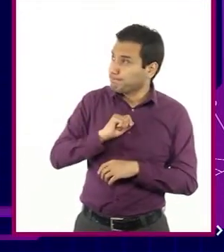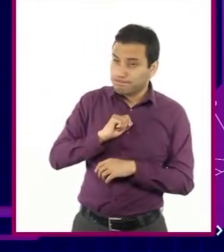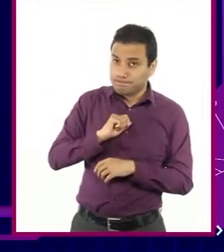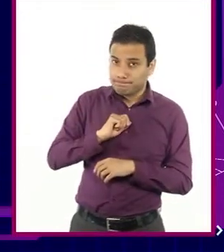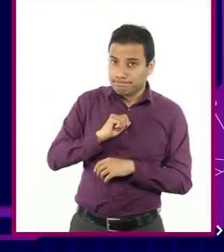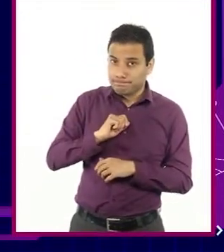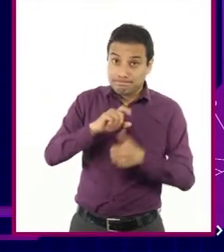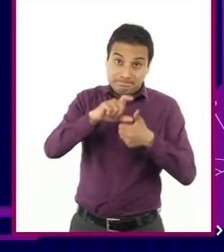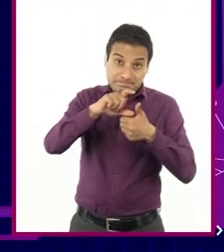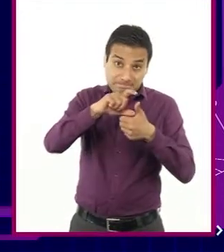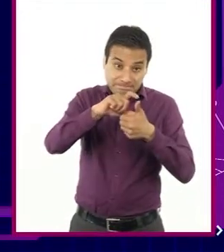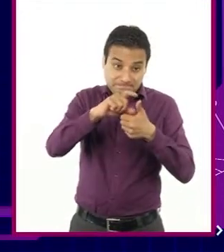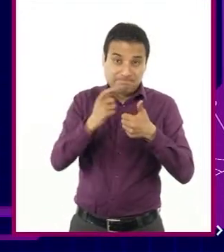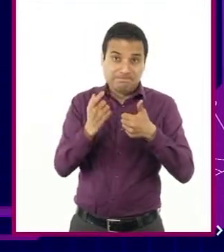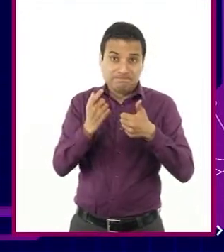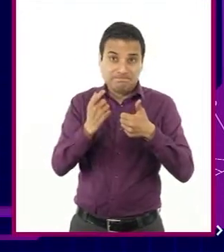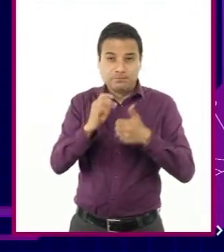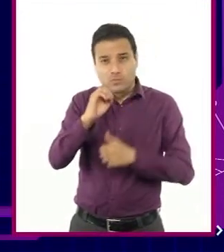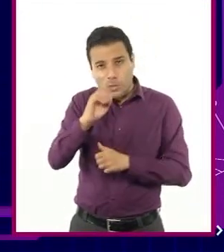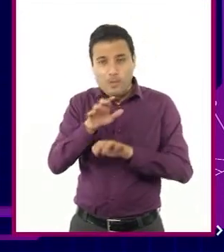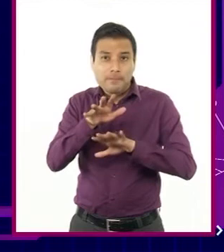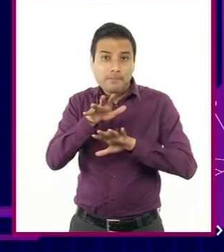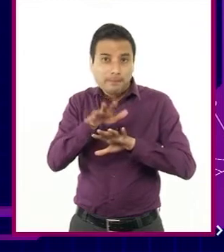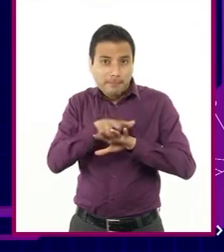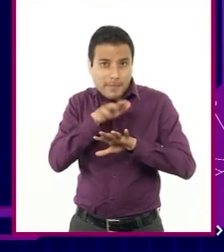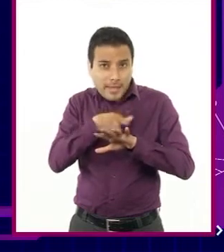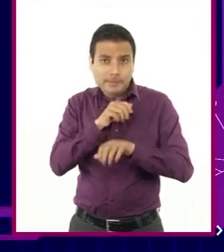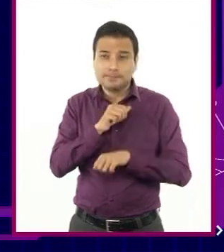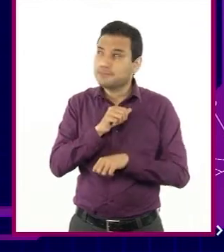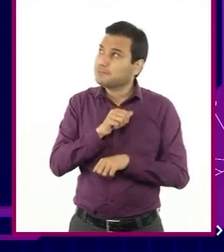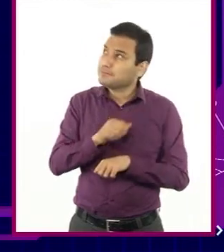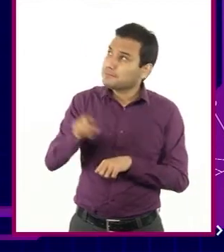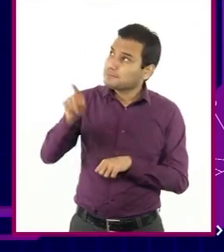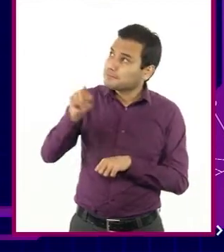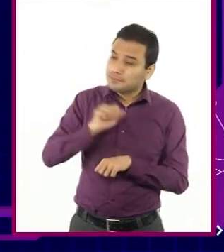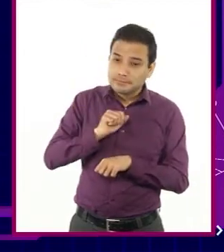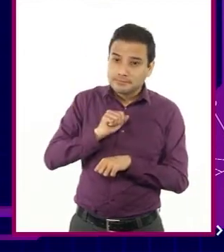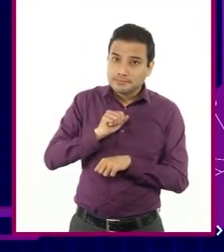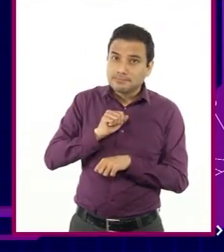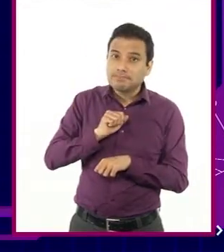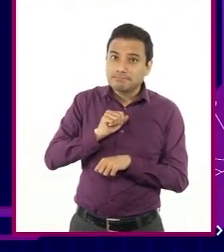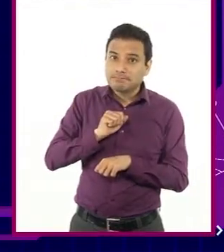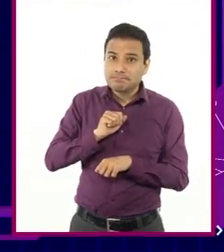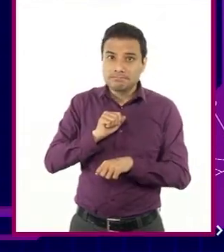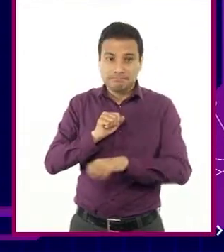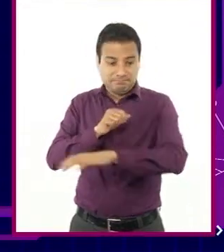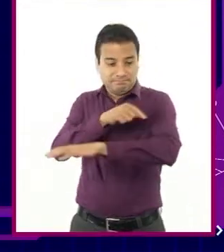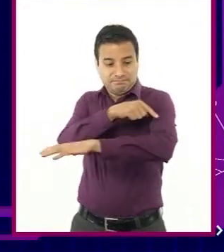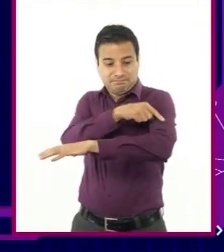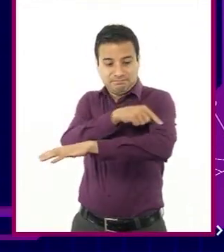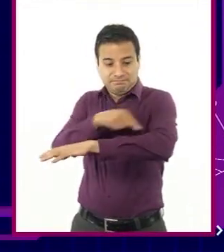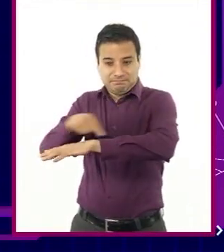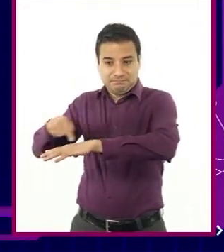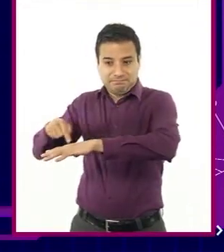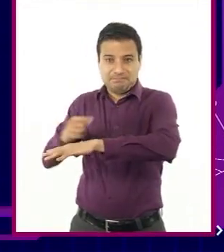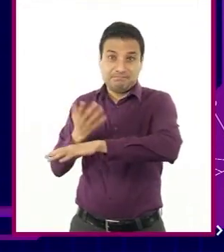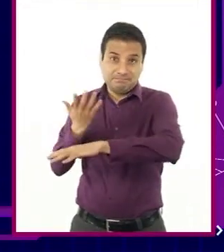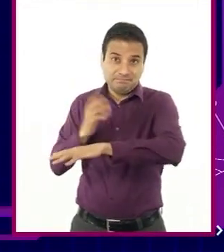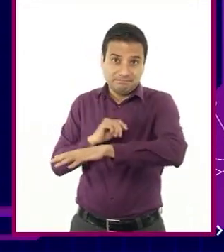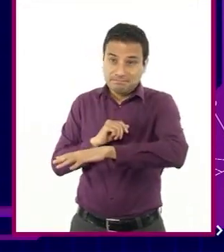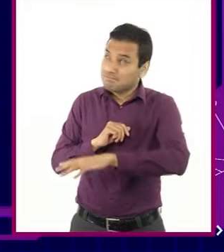del pie, la unidad que lleva su nombre. También existió la braza, que es la longitud de los brazos